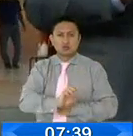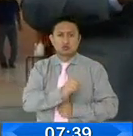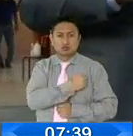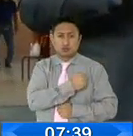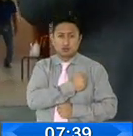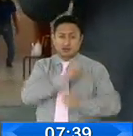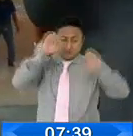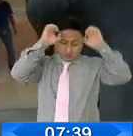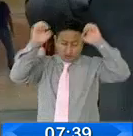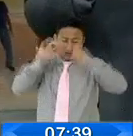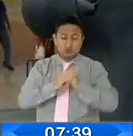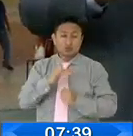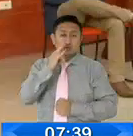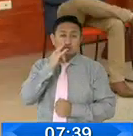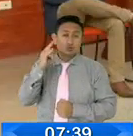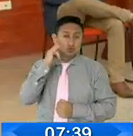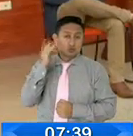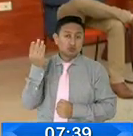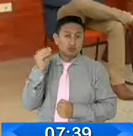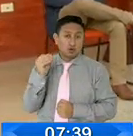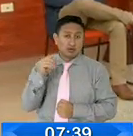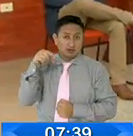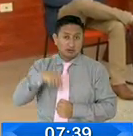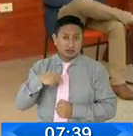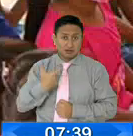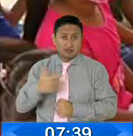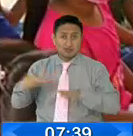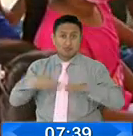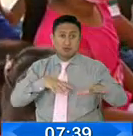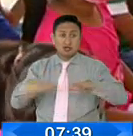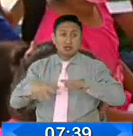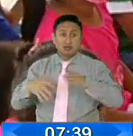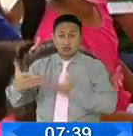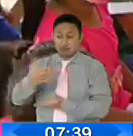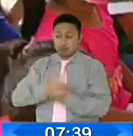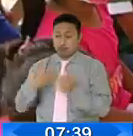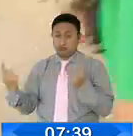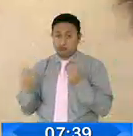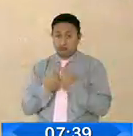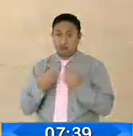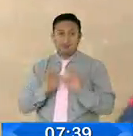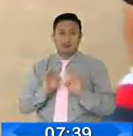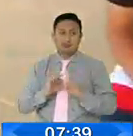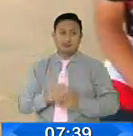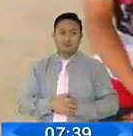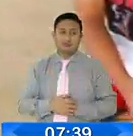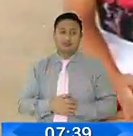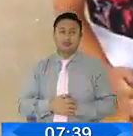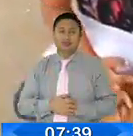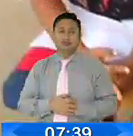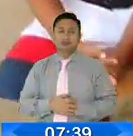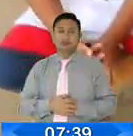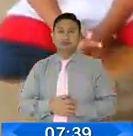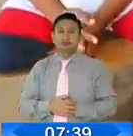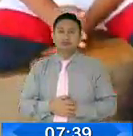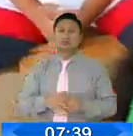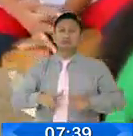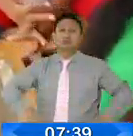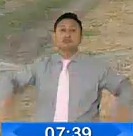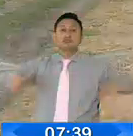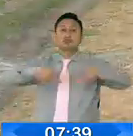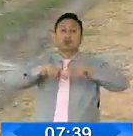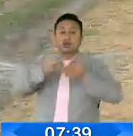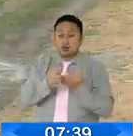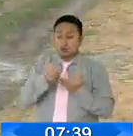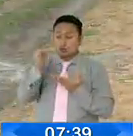niñas, niños y adolescentes eviten actividades que les ponga en riesgo. La realidad en las zonas rurales es distinta a